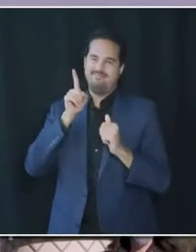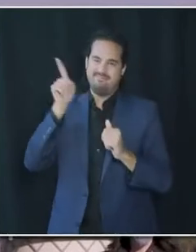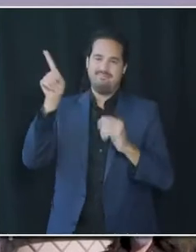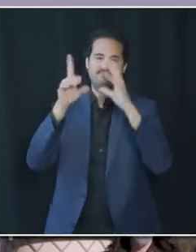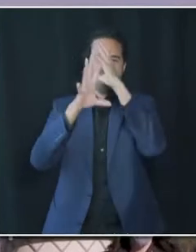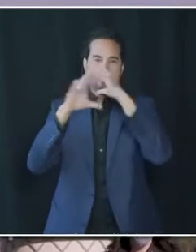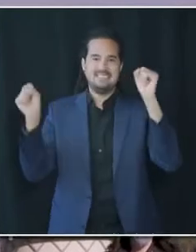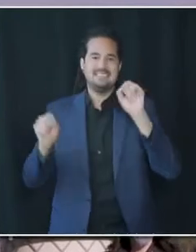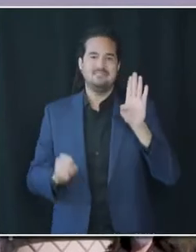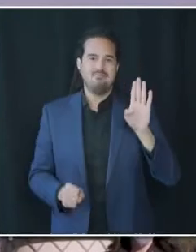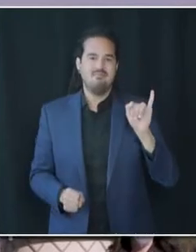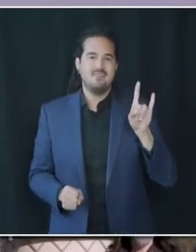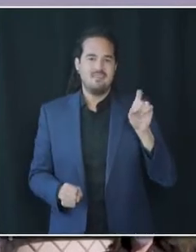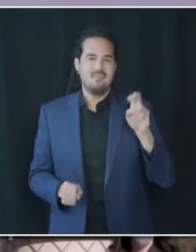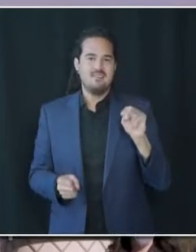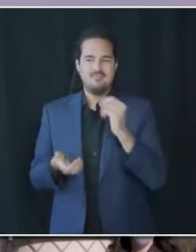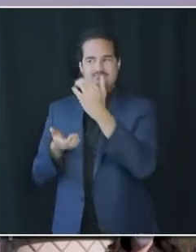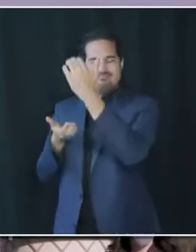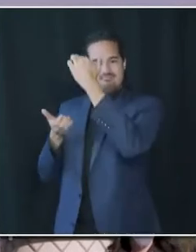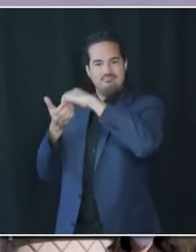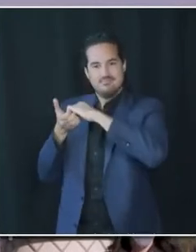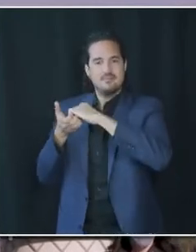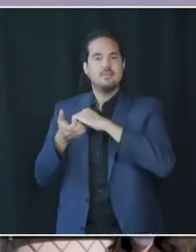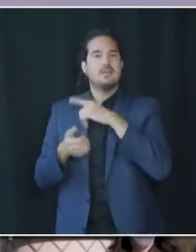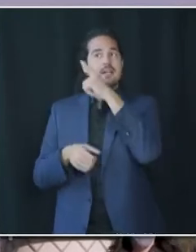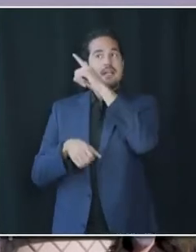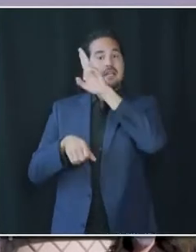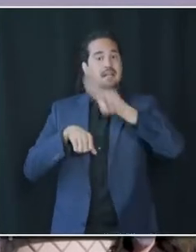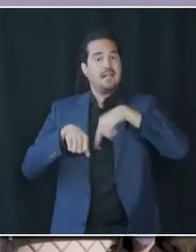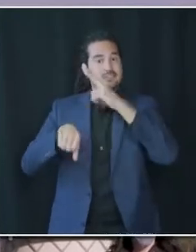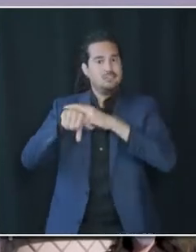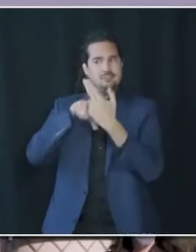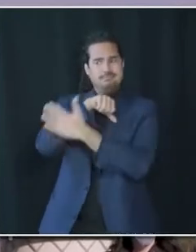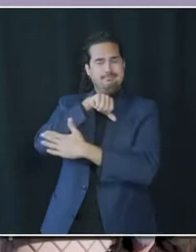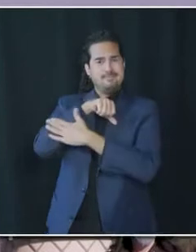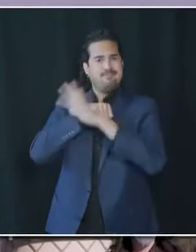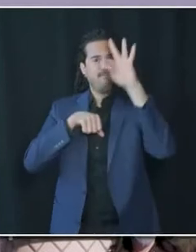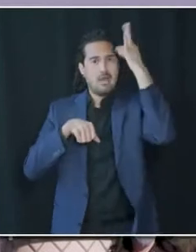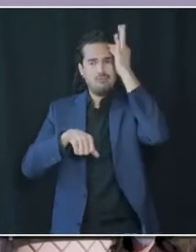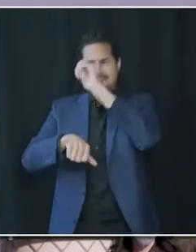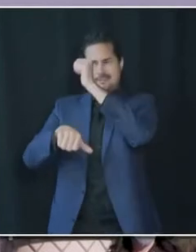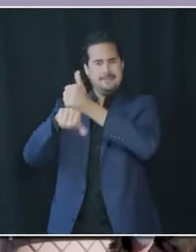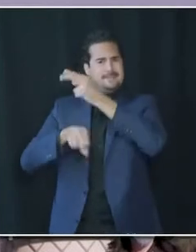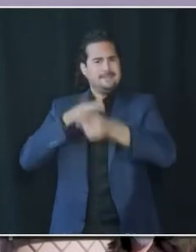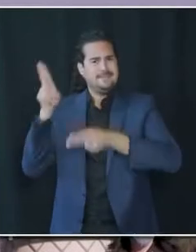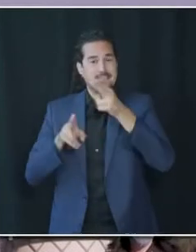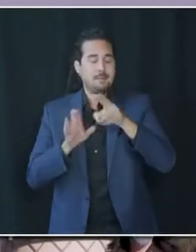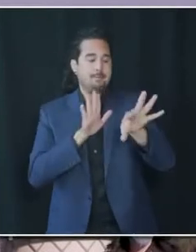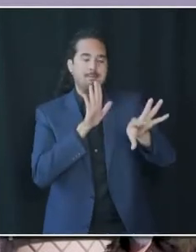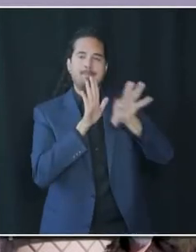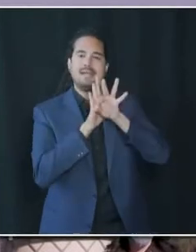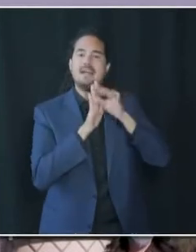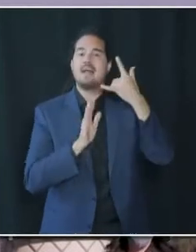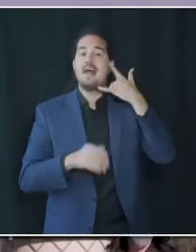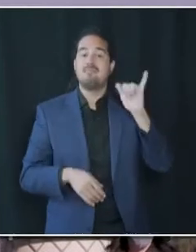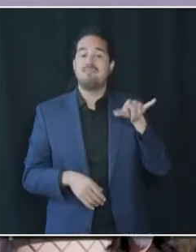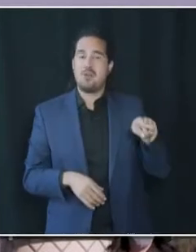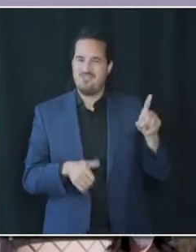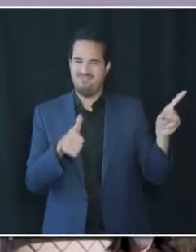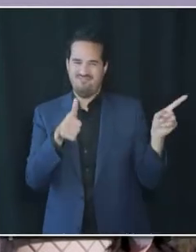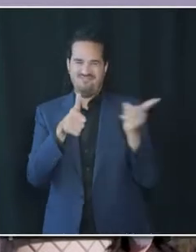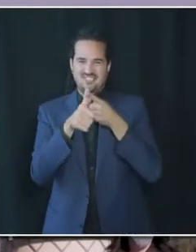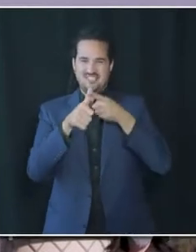ellos anunciaron de presencia nacional identificar a california como uno de sus sitios piloto para más de 100